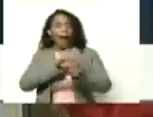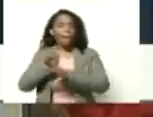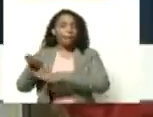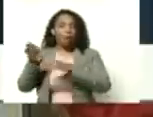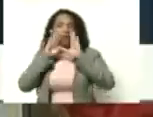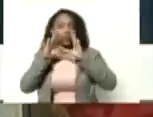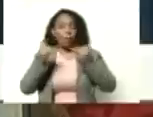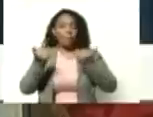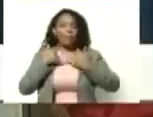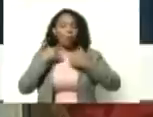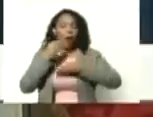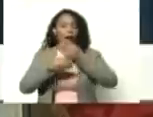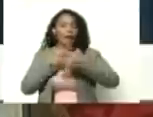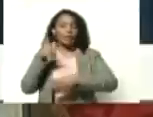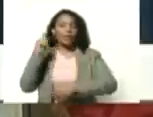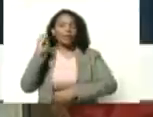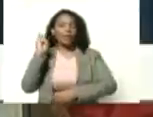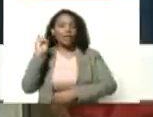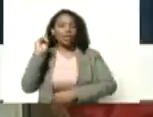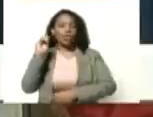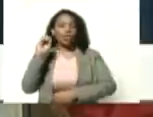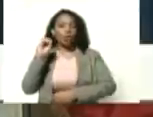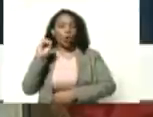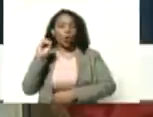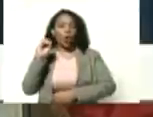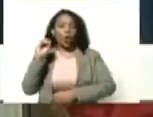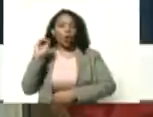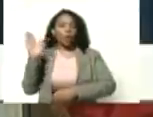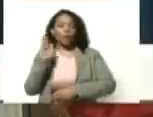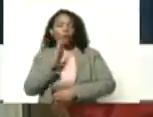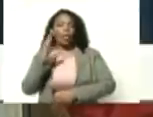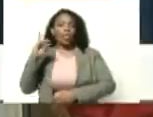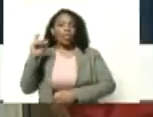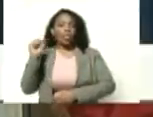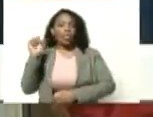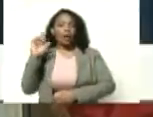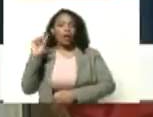mismo me hace citó viloria darwin zambrano